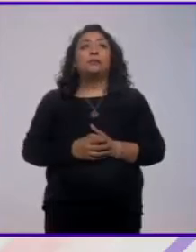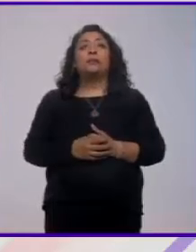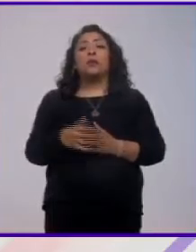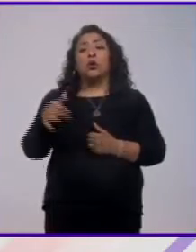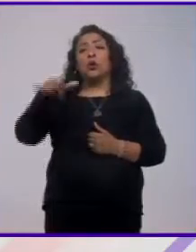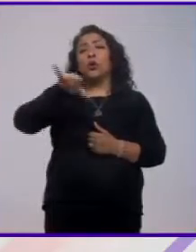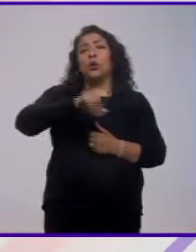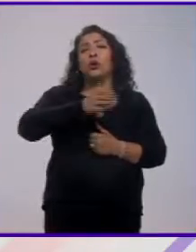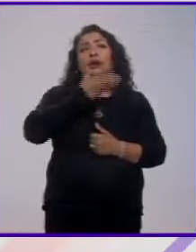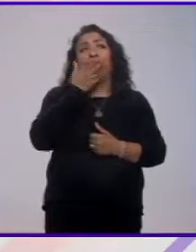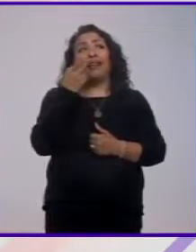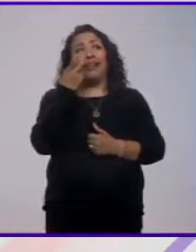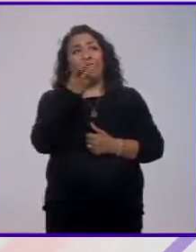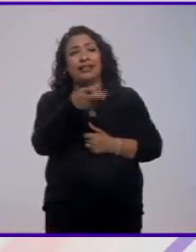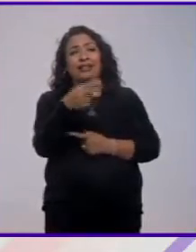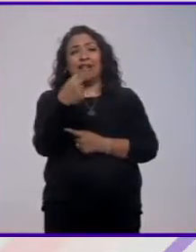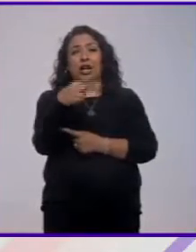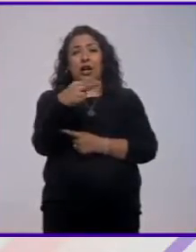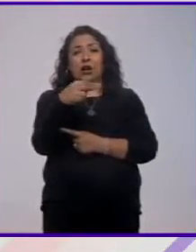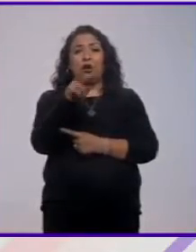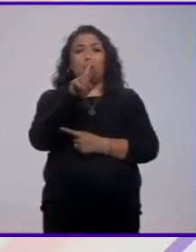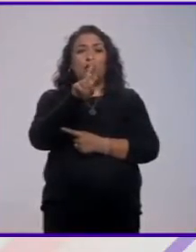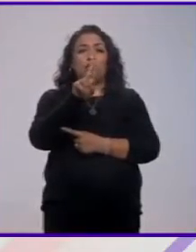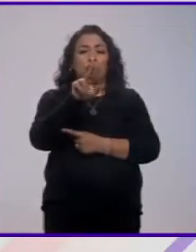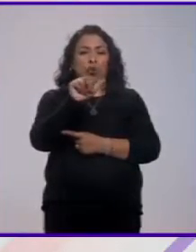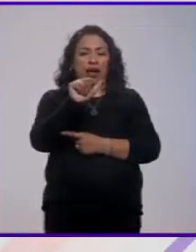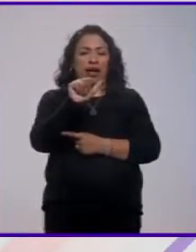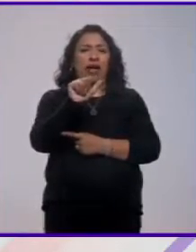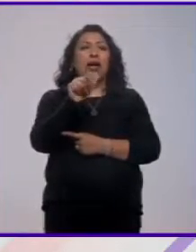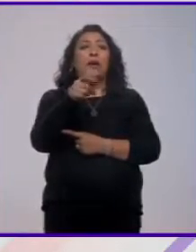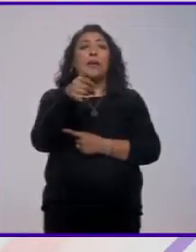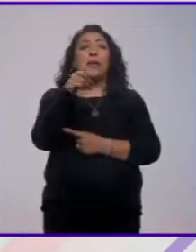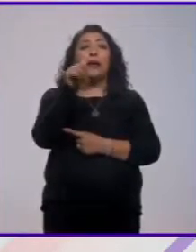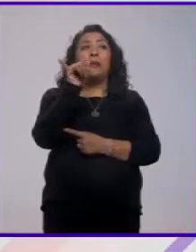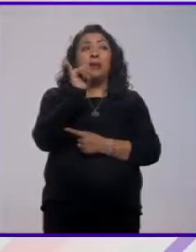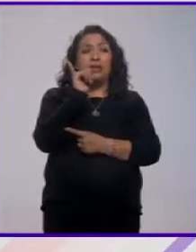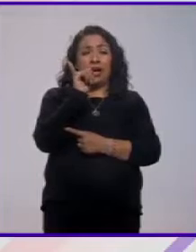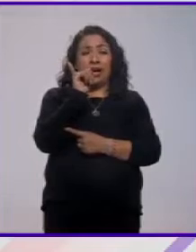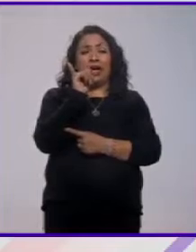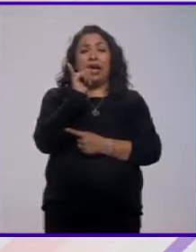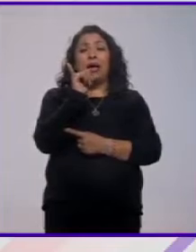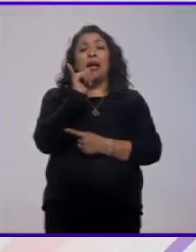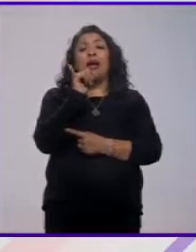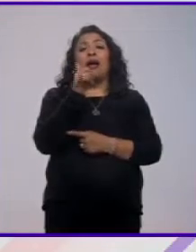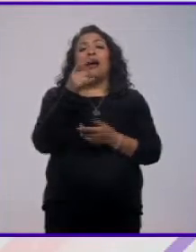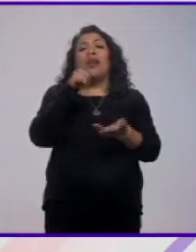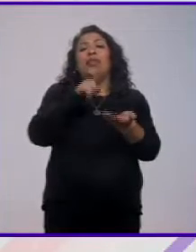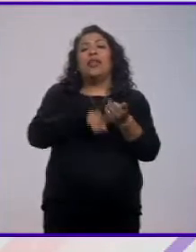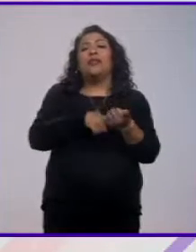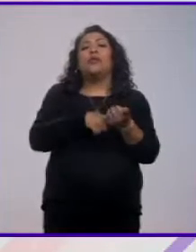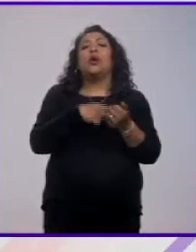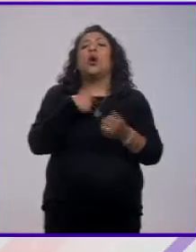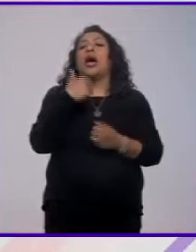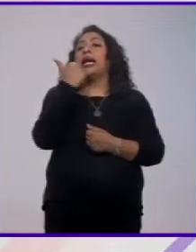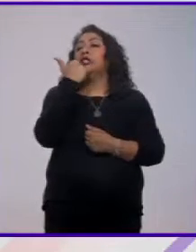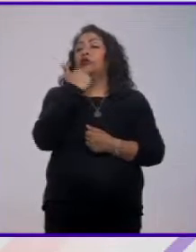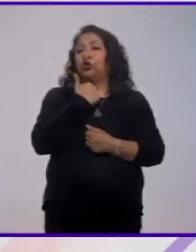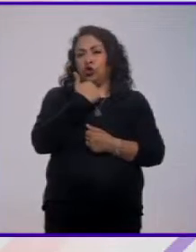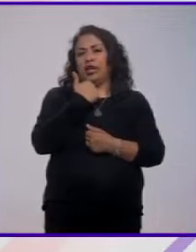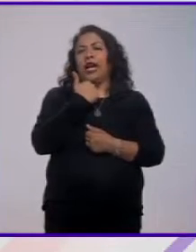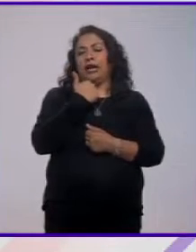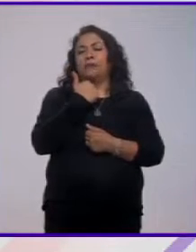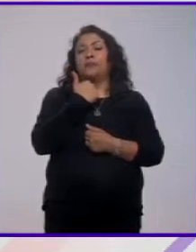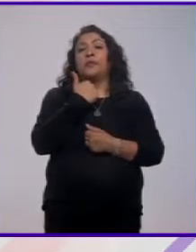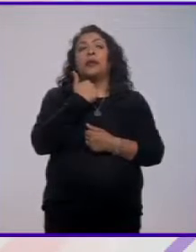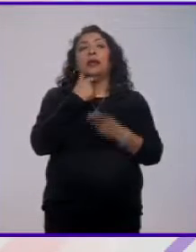Bebida tradicional es esta que se llama Ruh Afza. Es una bebida, está hecha con azúcar, con jarabe